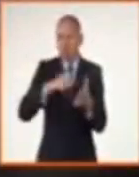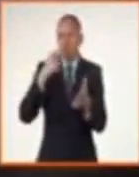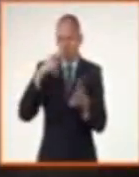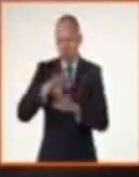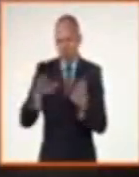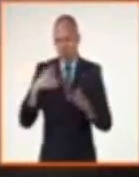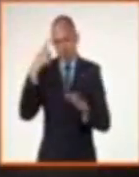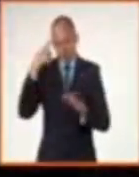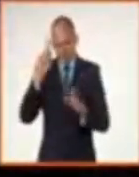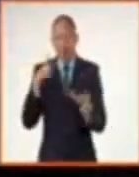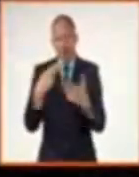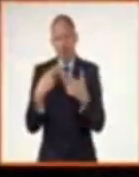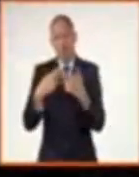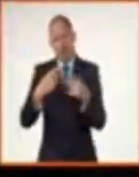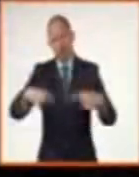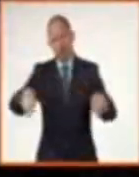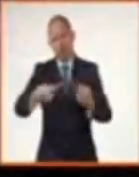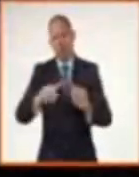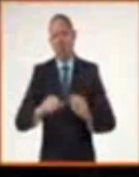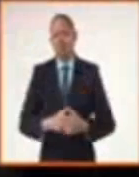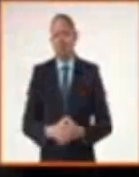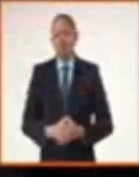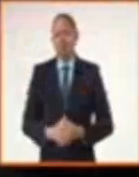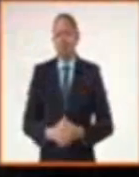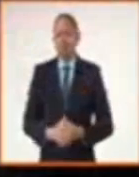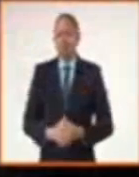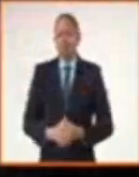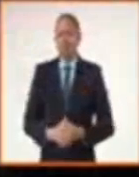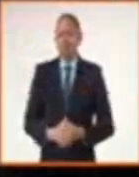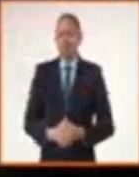yo confío en nuestro pueblo.